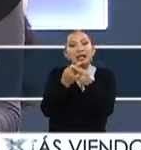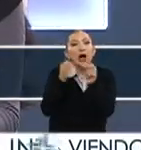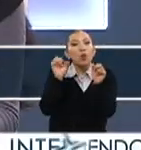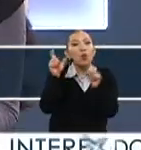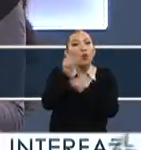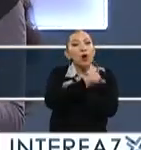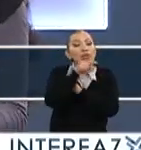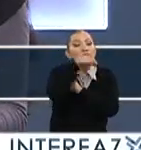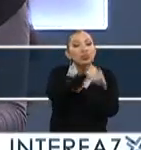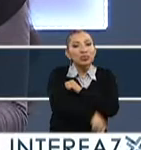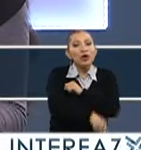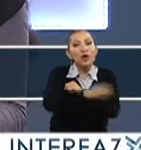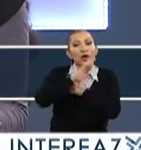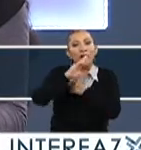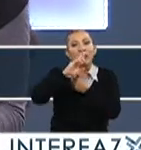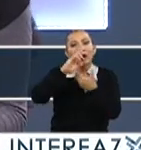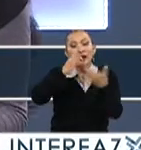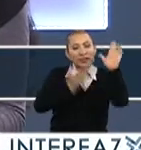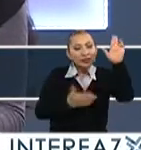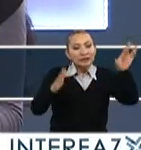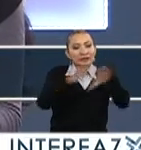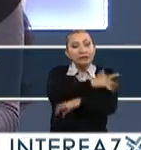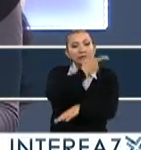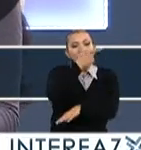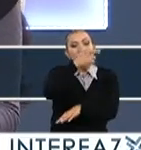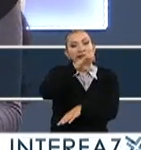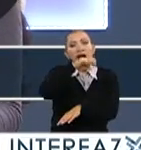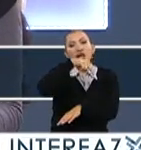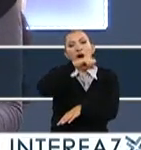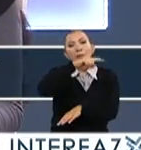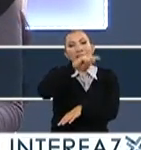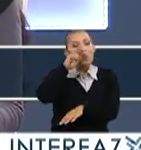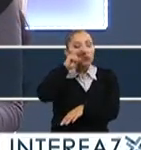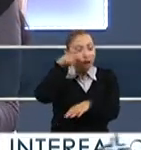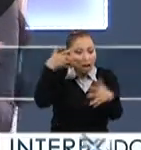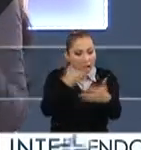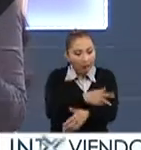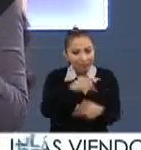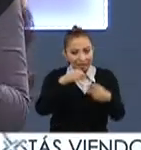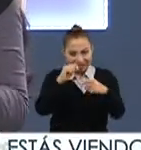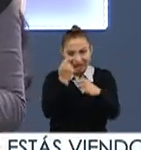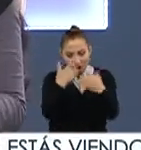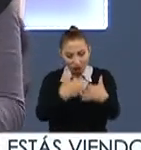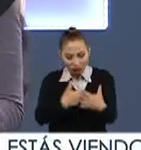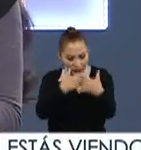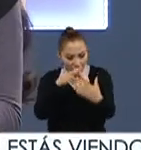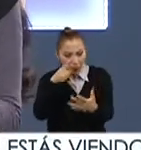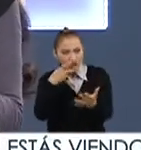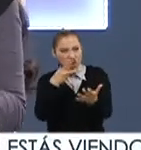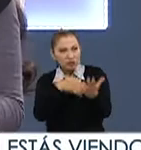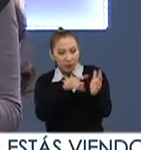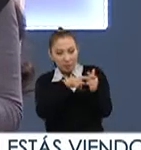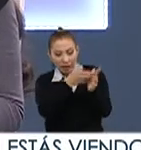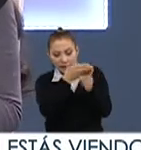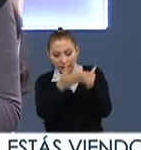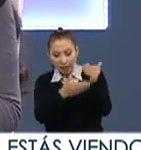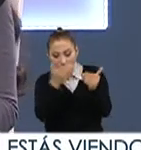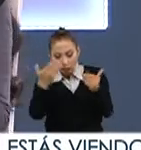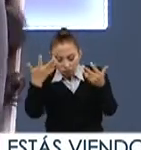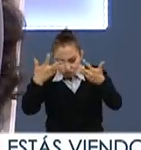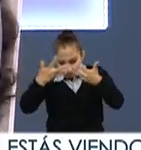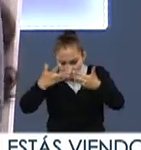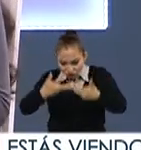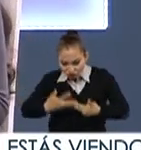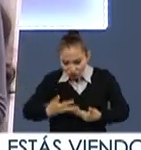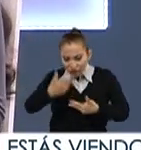partir de la revolución genómica que permite a los científicos tener la tecnología a partir como del año 2000, que se secuencia el genoma